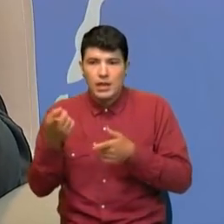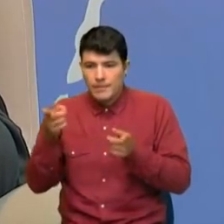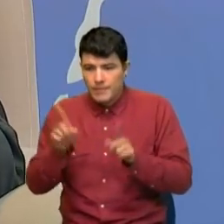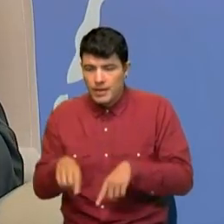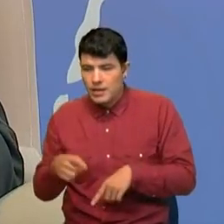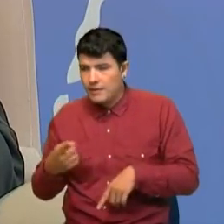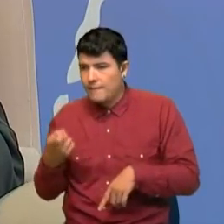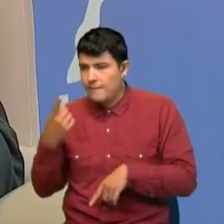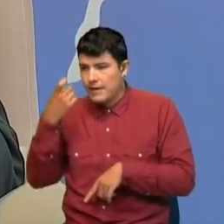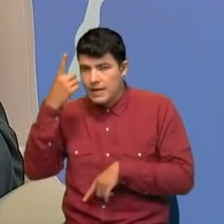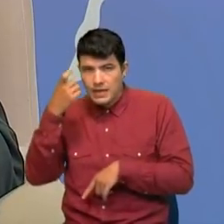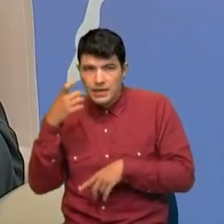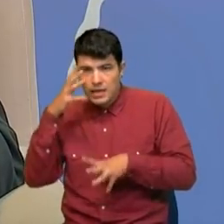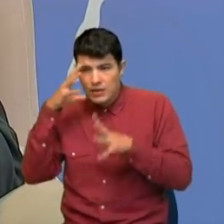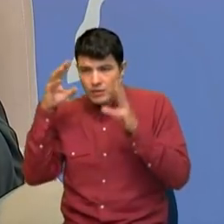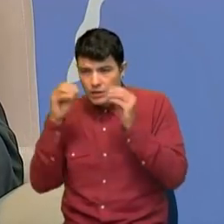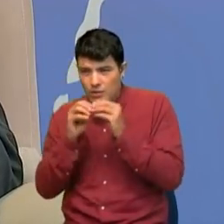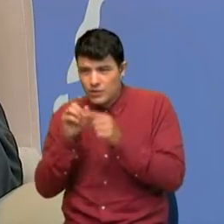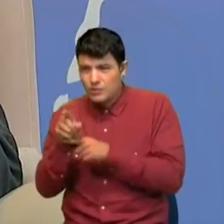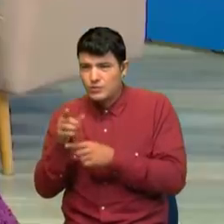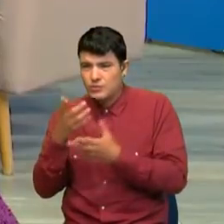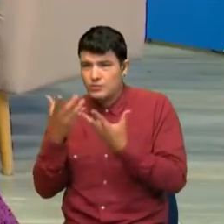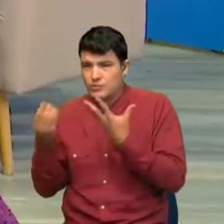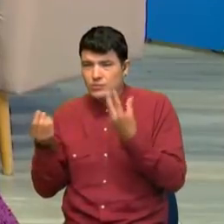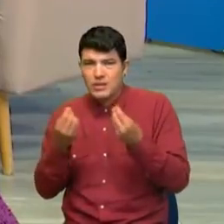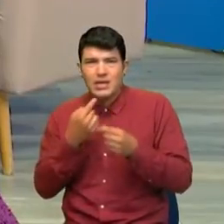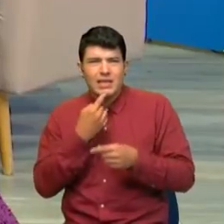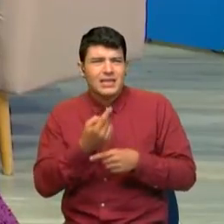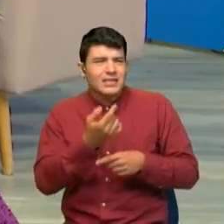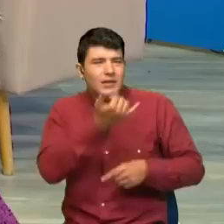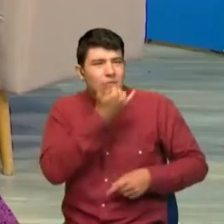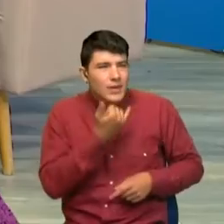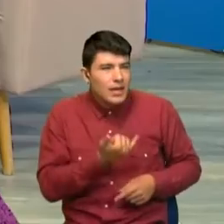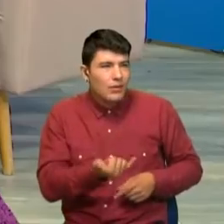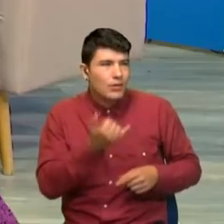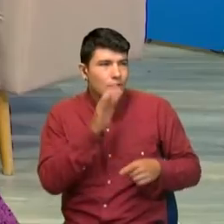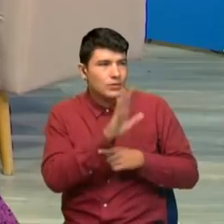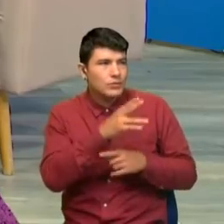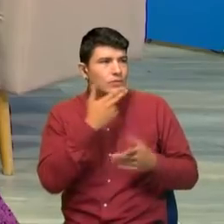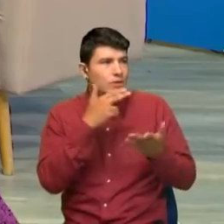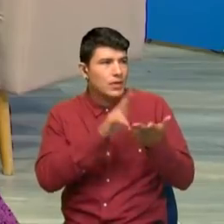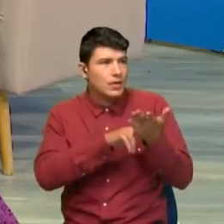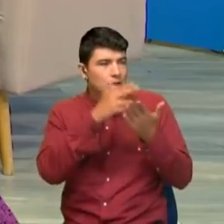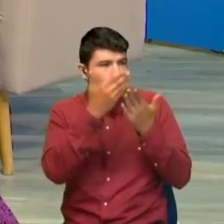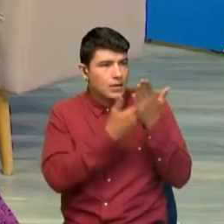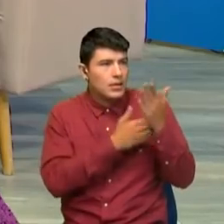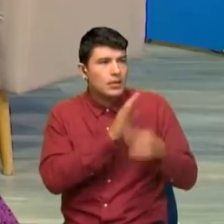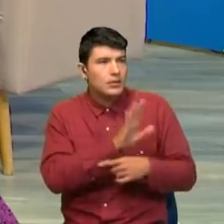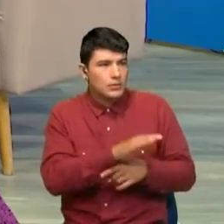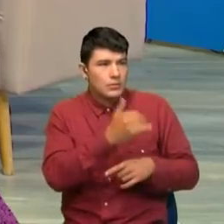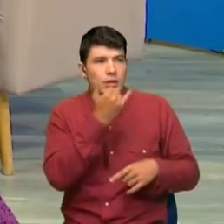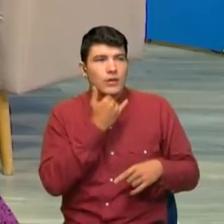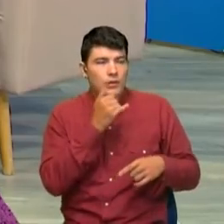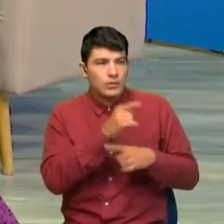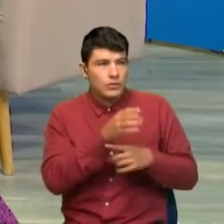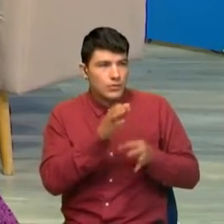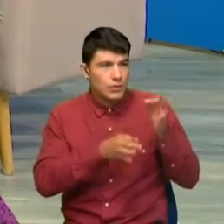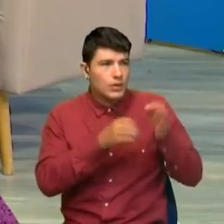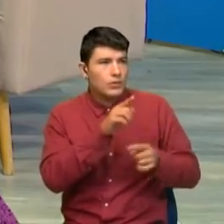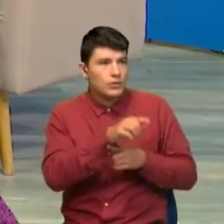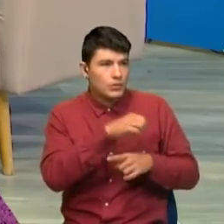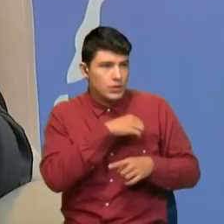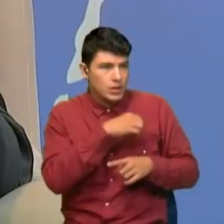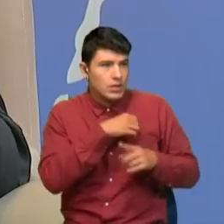en el consentimiento de las partes. Digamos que es un defecto que tiene el documento. Exacto, como tal. Un defecto jurídico que tiene el documento,